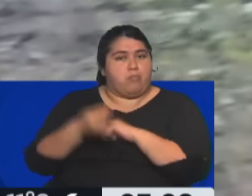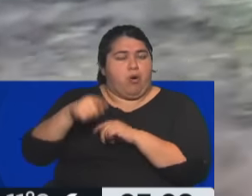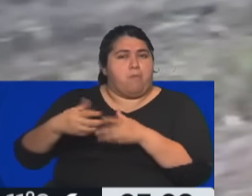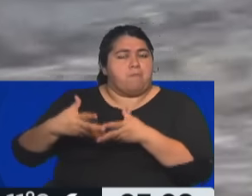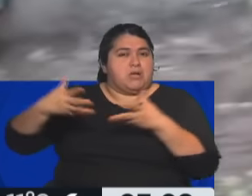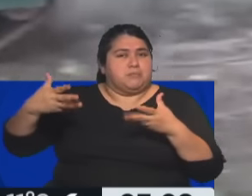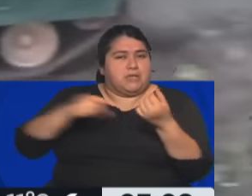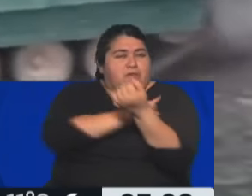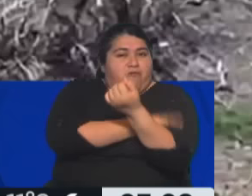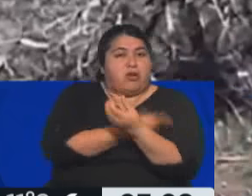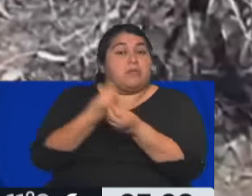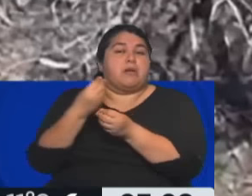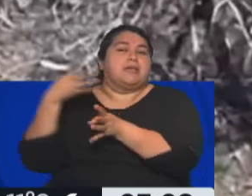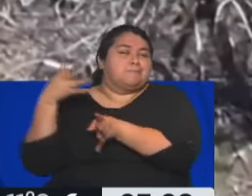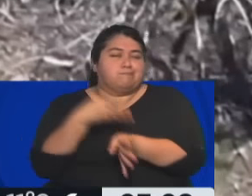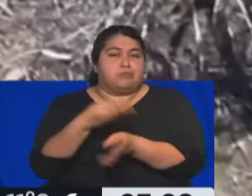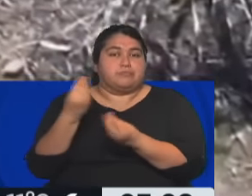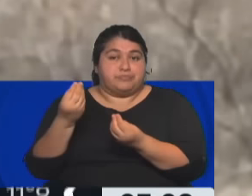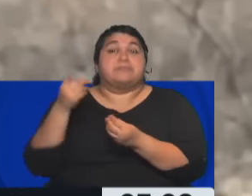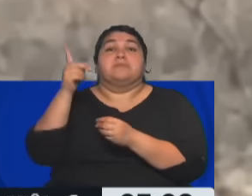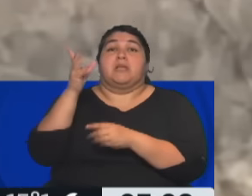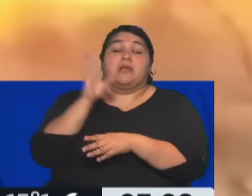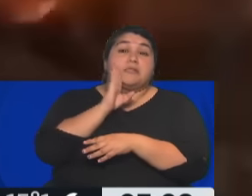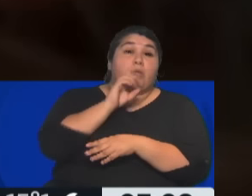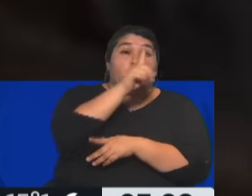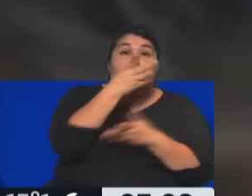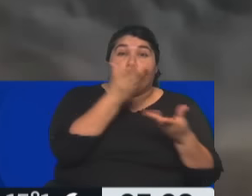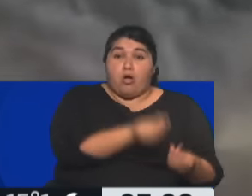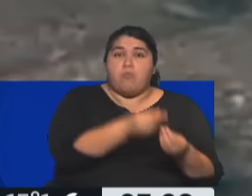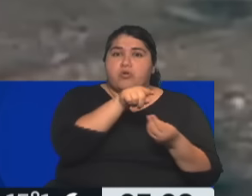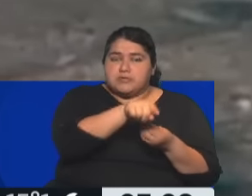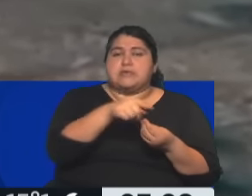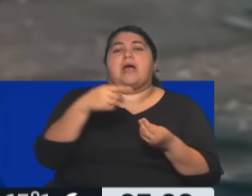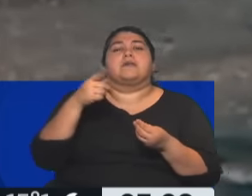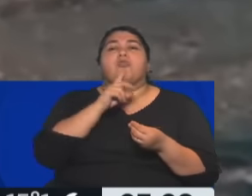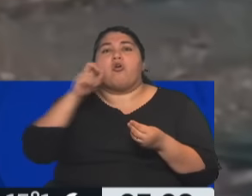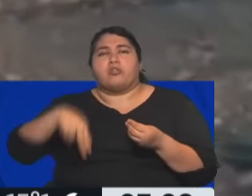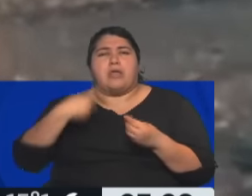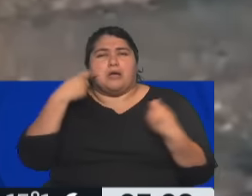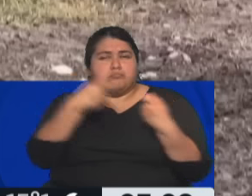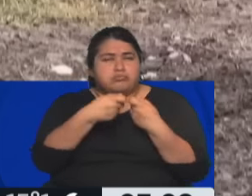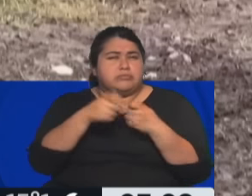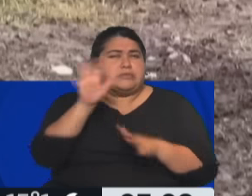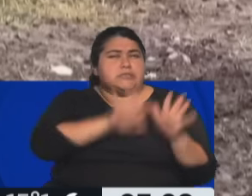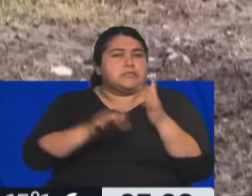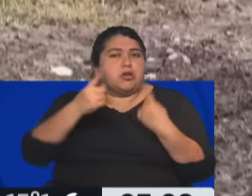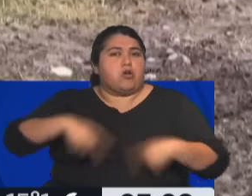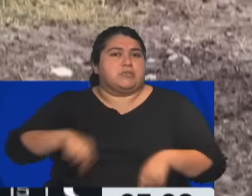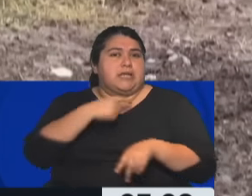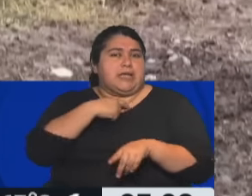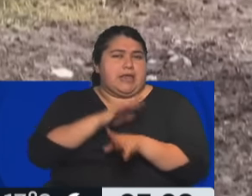medida que la resistencia de Kiev, apoyada por Estados Unidos y sus socios de la OTAN, fueron frustrando sus expectativas de triunfo